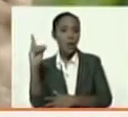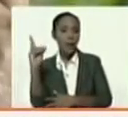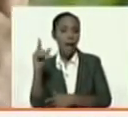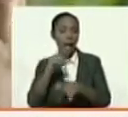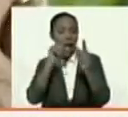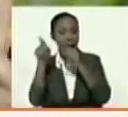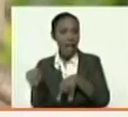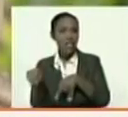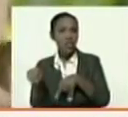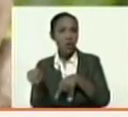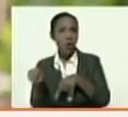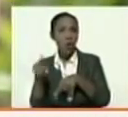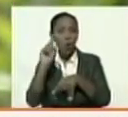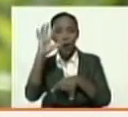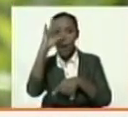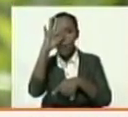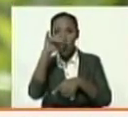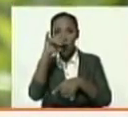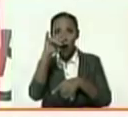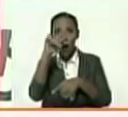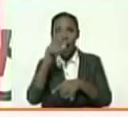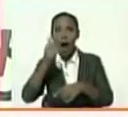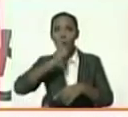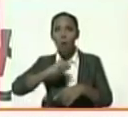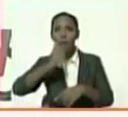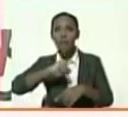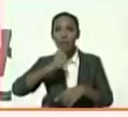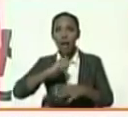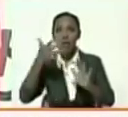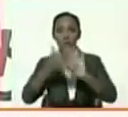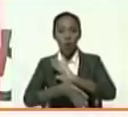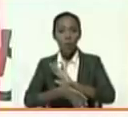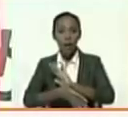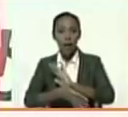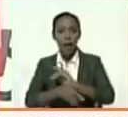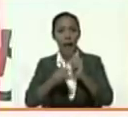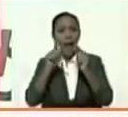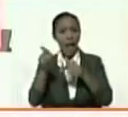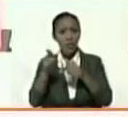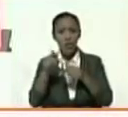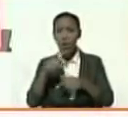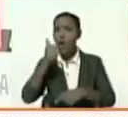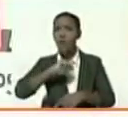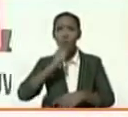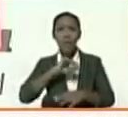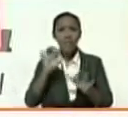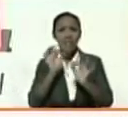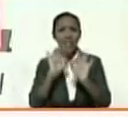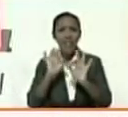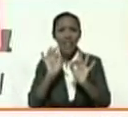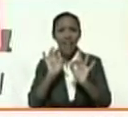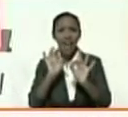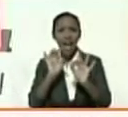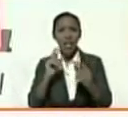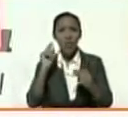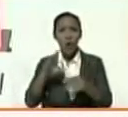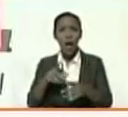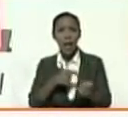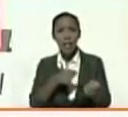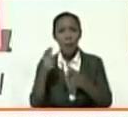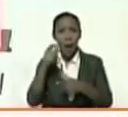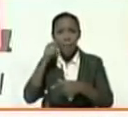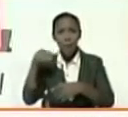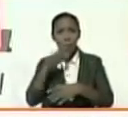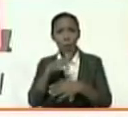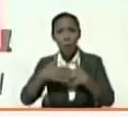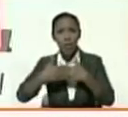una burla para aguantar. Pero es que eso no va a aguantar. Eso se lo va a llevar el pueblo por delante cuando le toque llevárselo